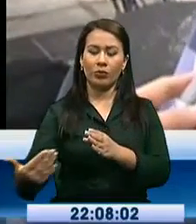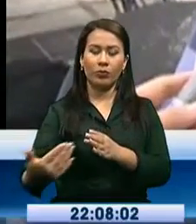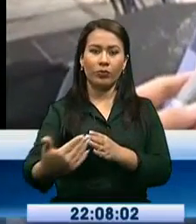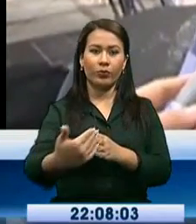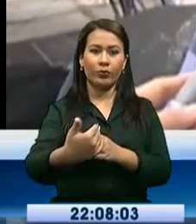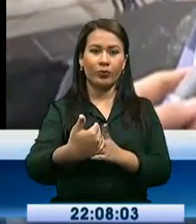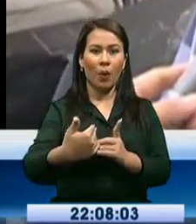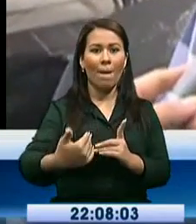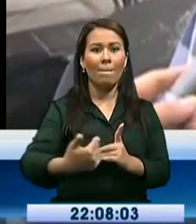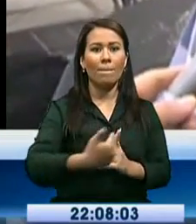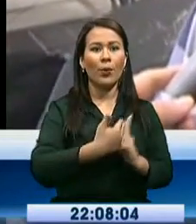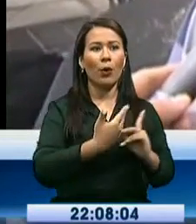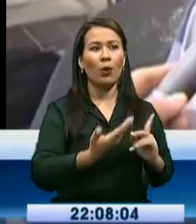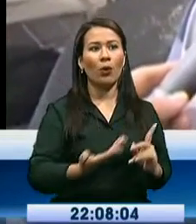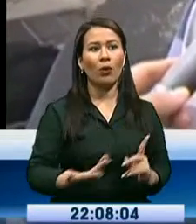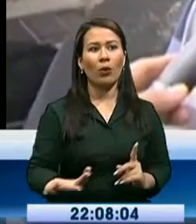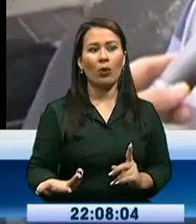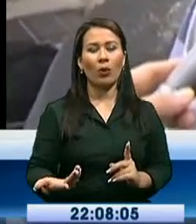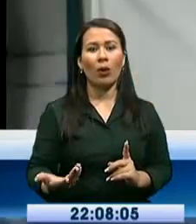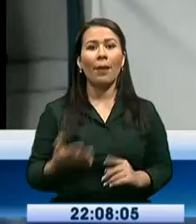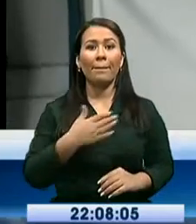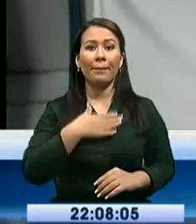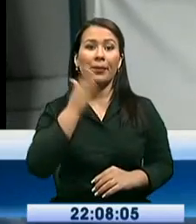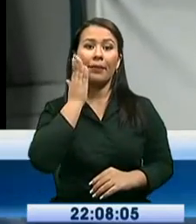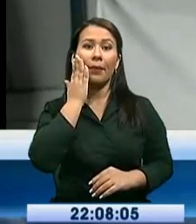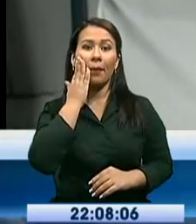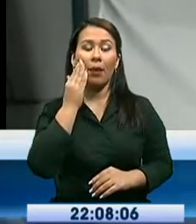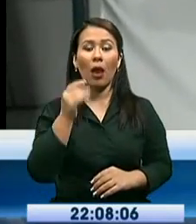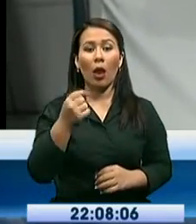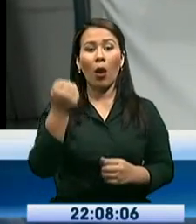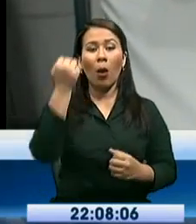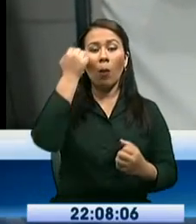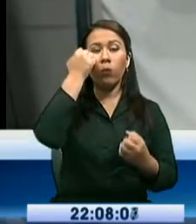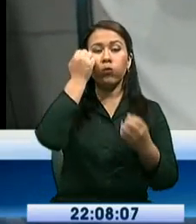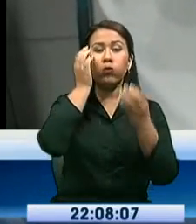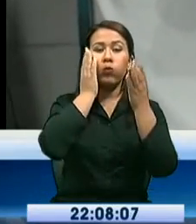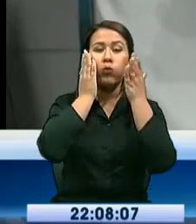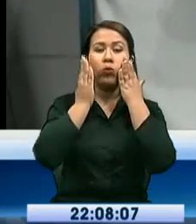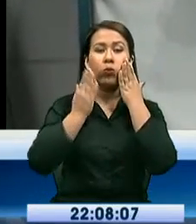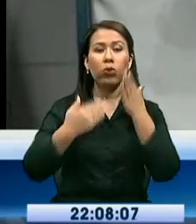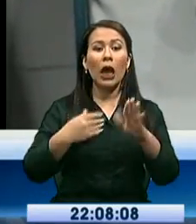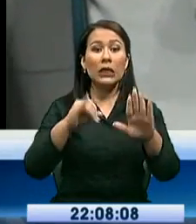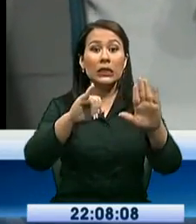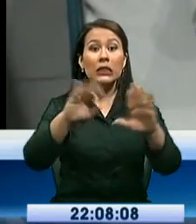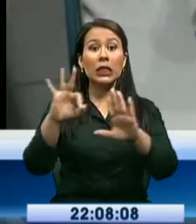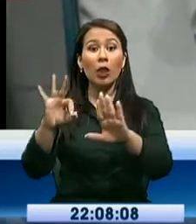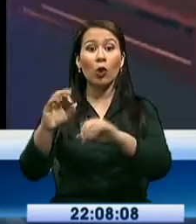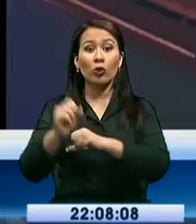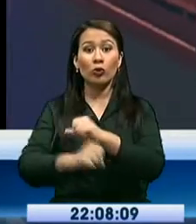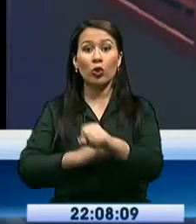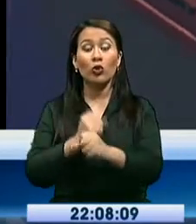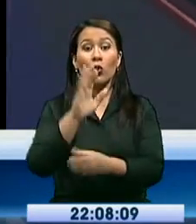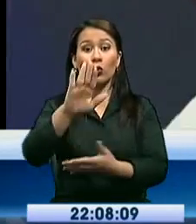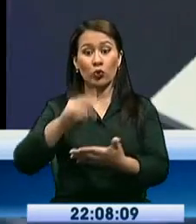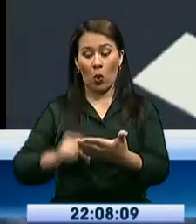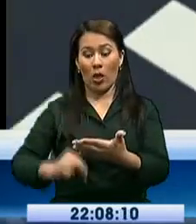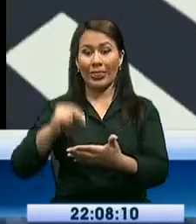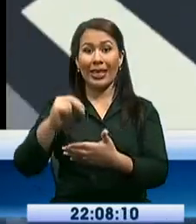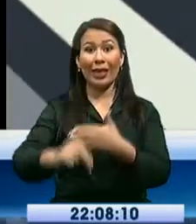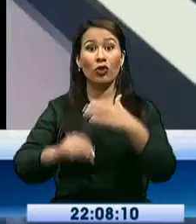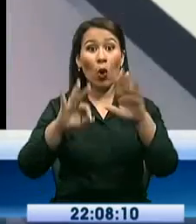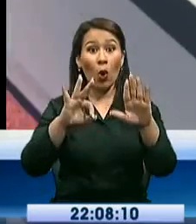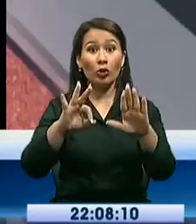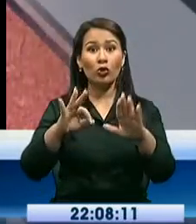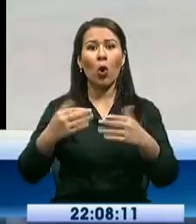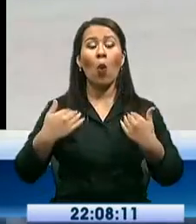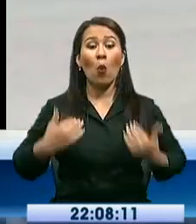en U, ahí es que la golpeó a mi mamá. La mujer de 68 años de edad iba con su nieto de 8, quien recibió golpes en